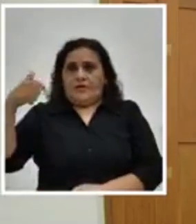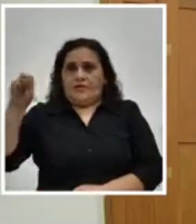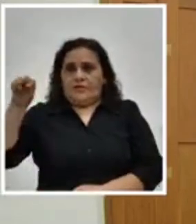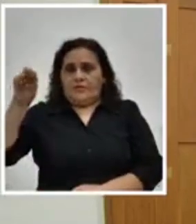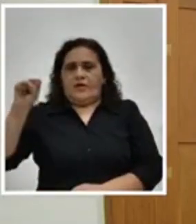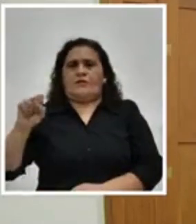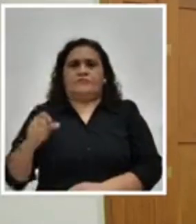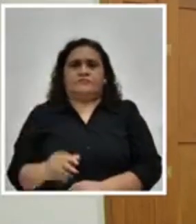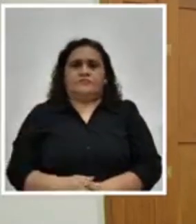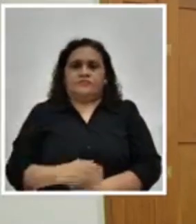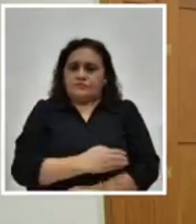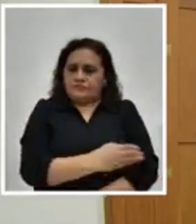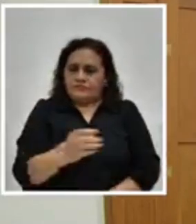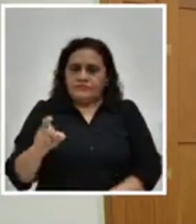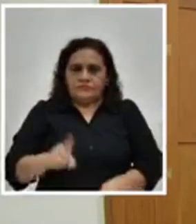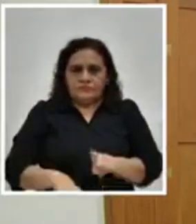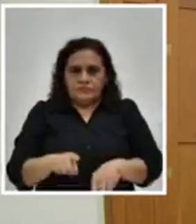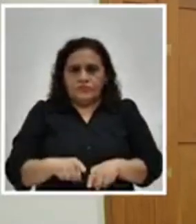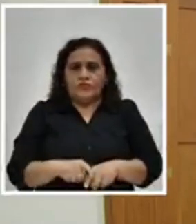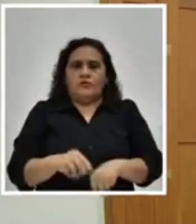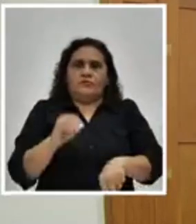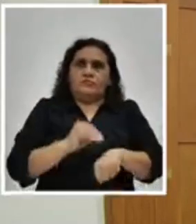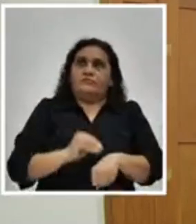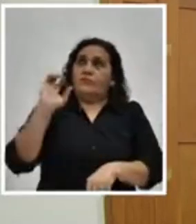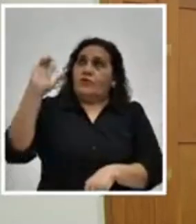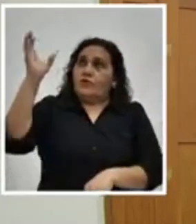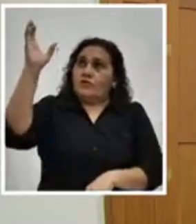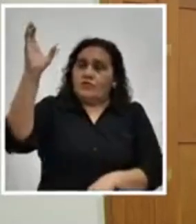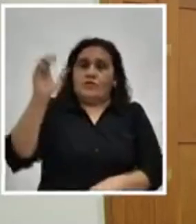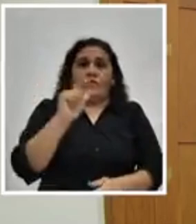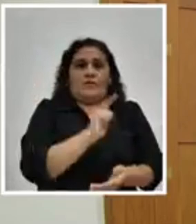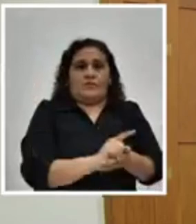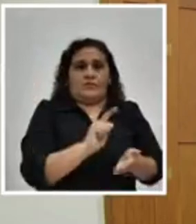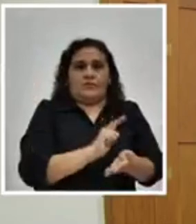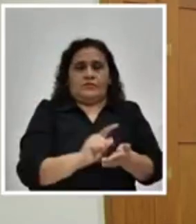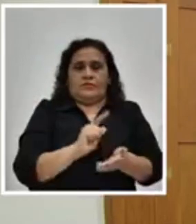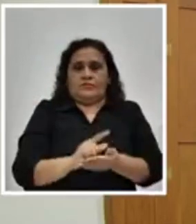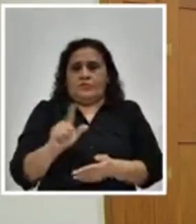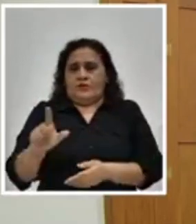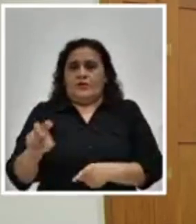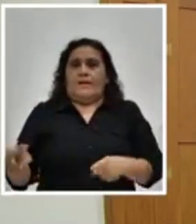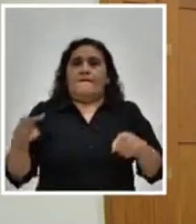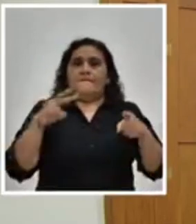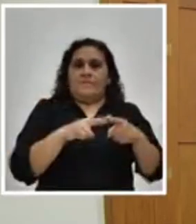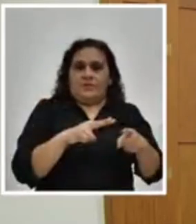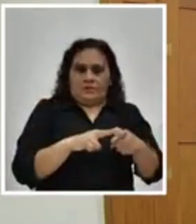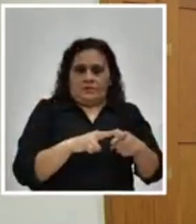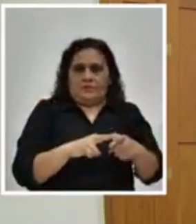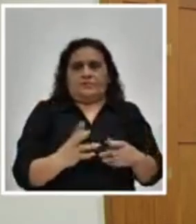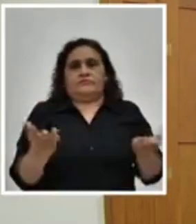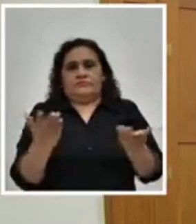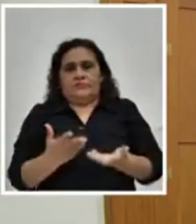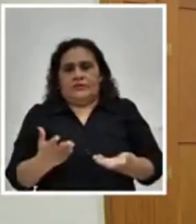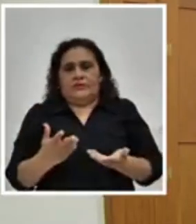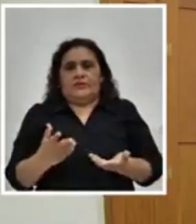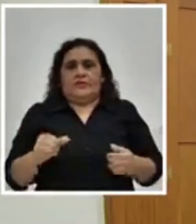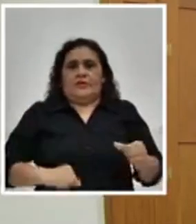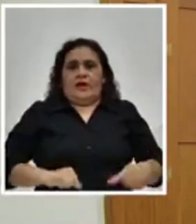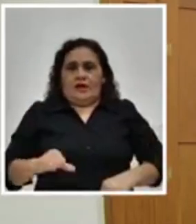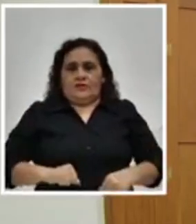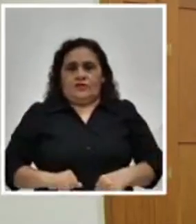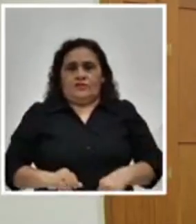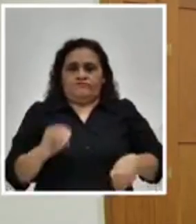rehabilitaron luminarias, asimismo de limpieza general de la vía pública y parques, para realizar acciones de